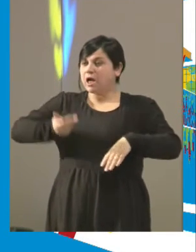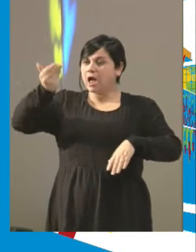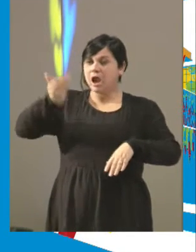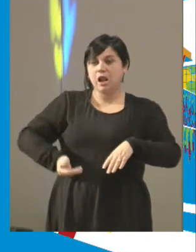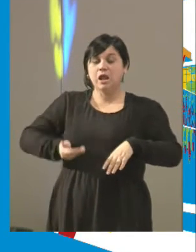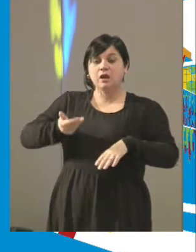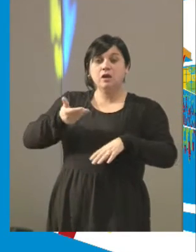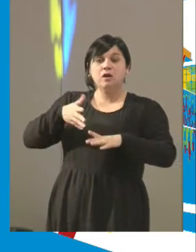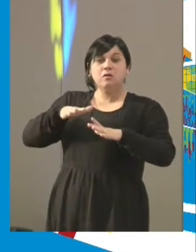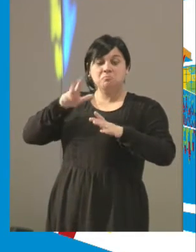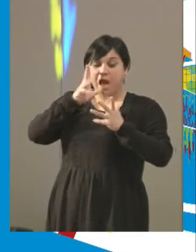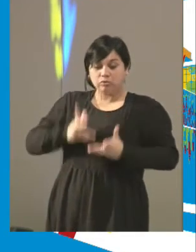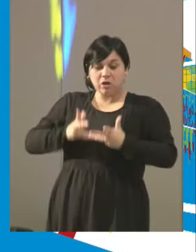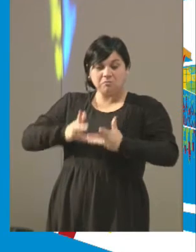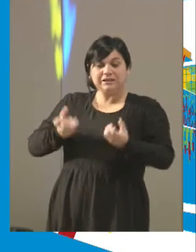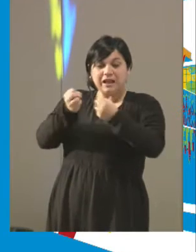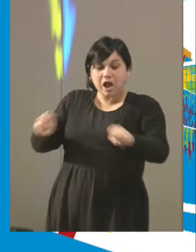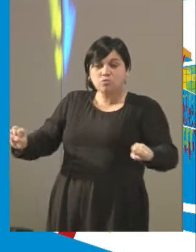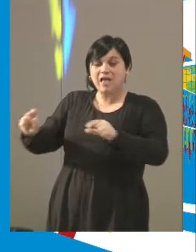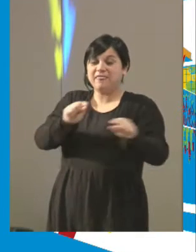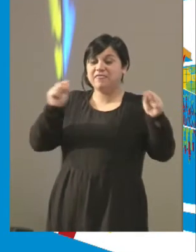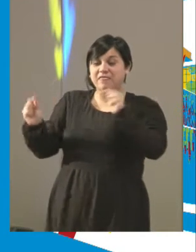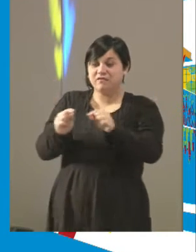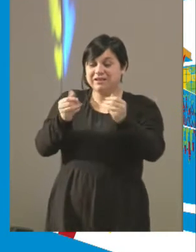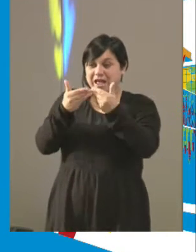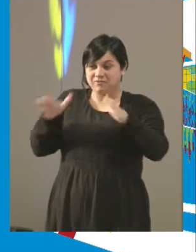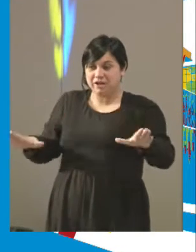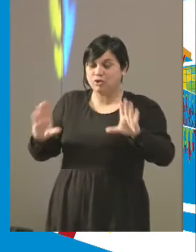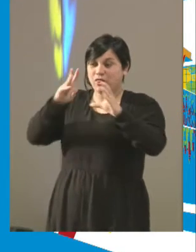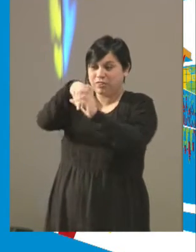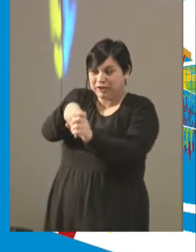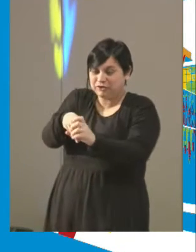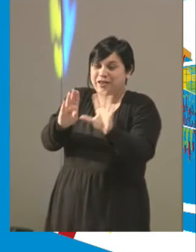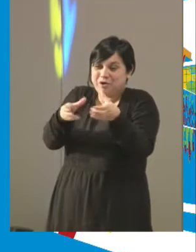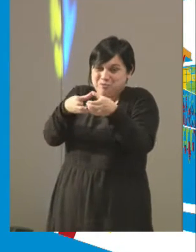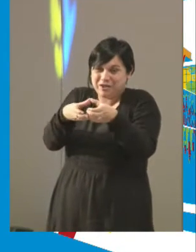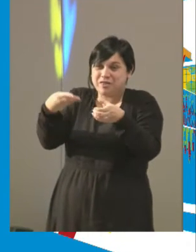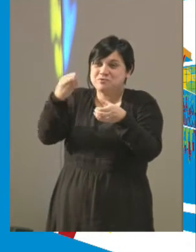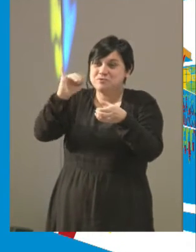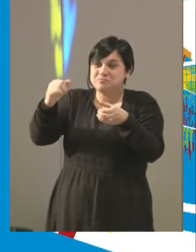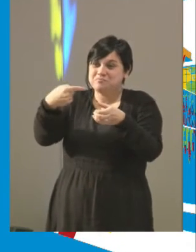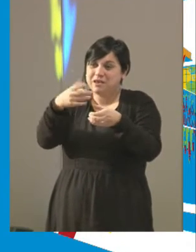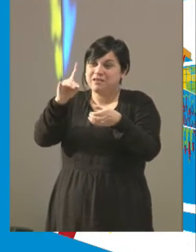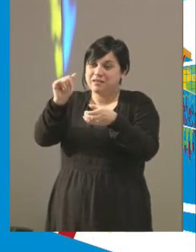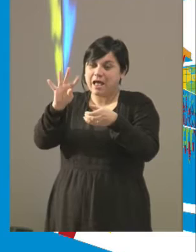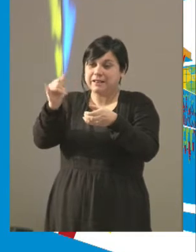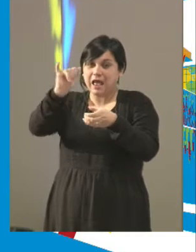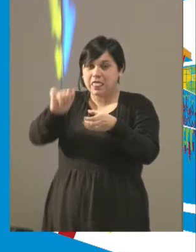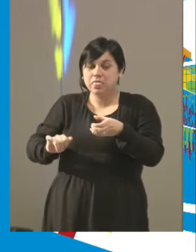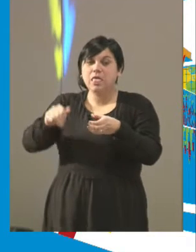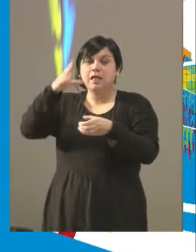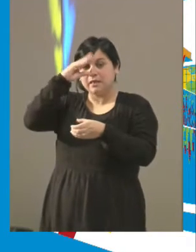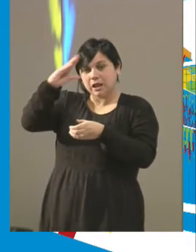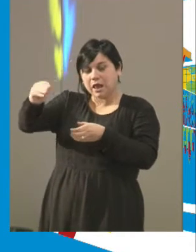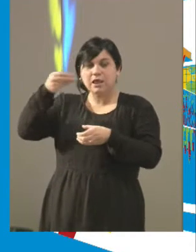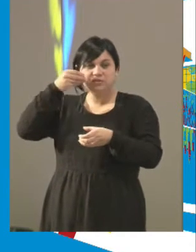hoy, aunque es un debate abierto dentro de la comunidad de la inteligencia artificial y el Big Data, yo no veo que de repente